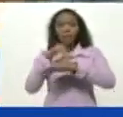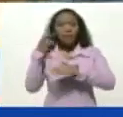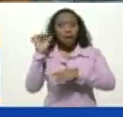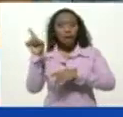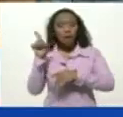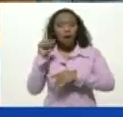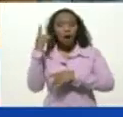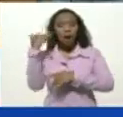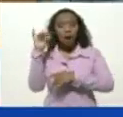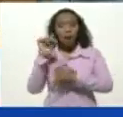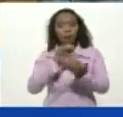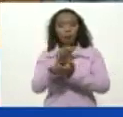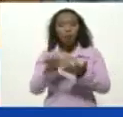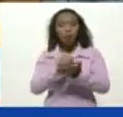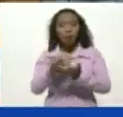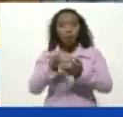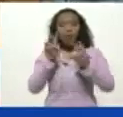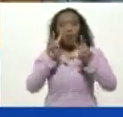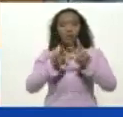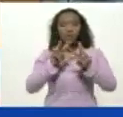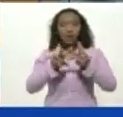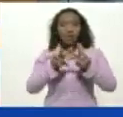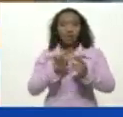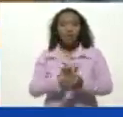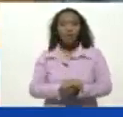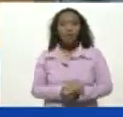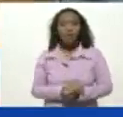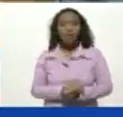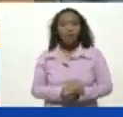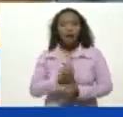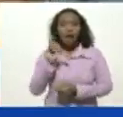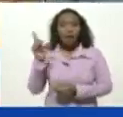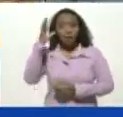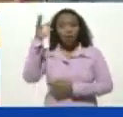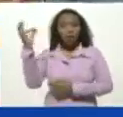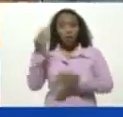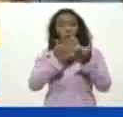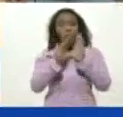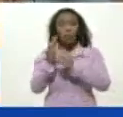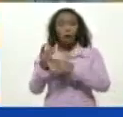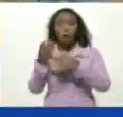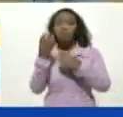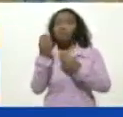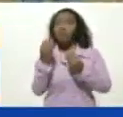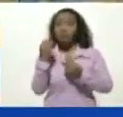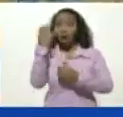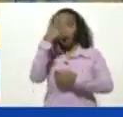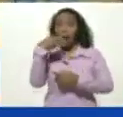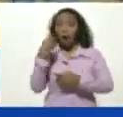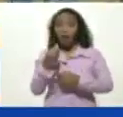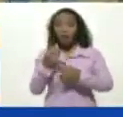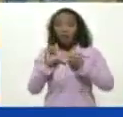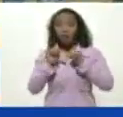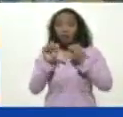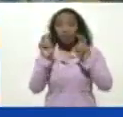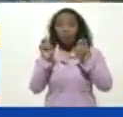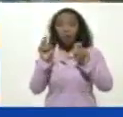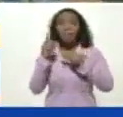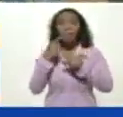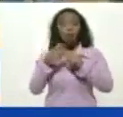tienen problemas de vivienda, que es un consejo comunal muy joven, pero bien